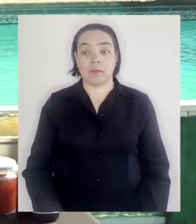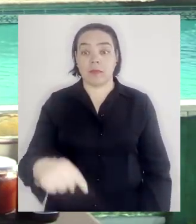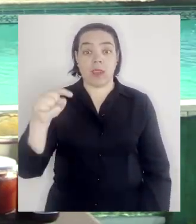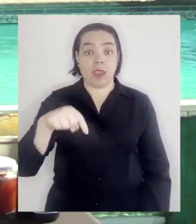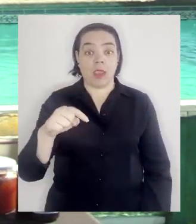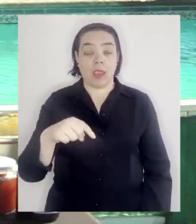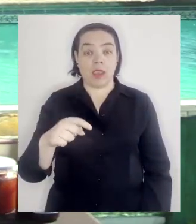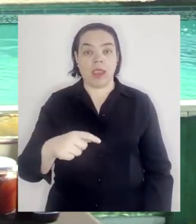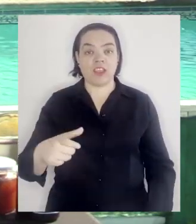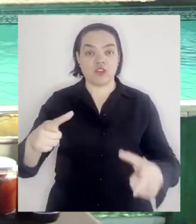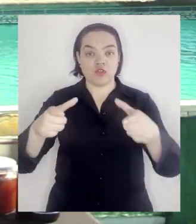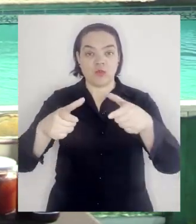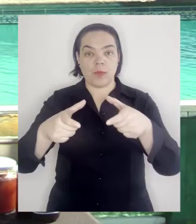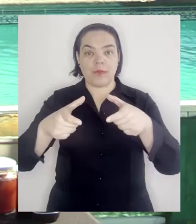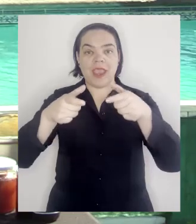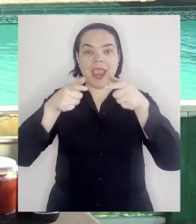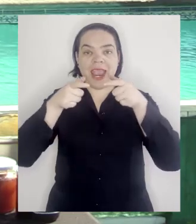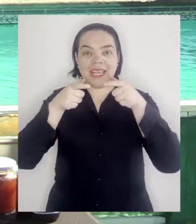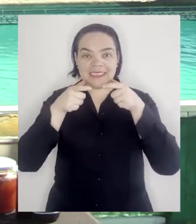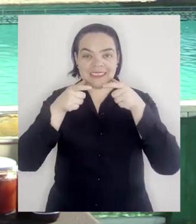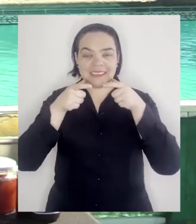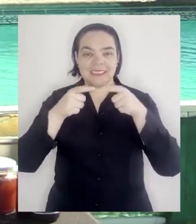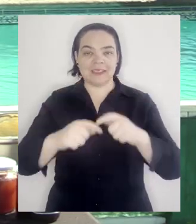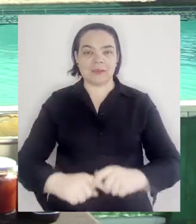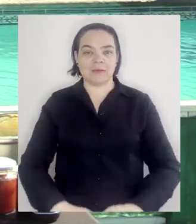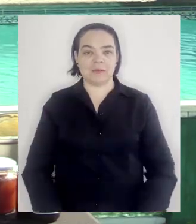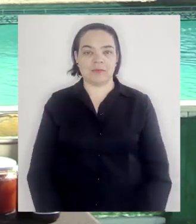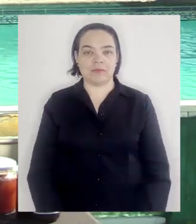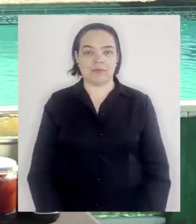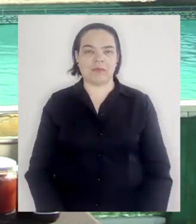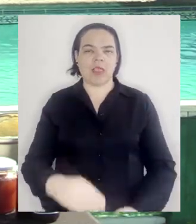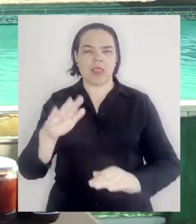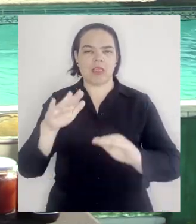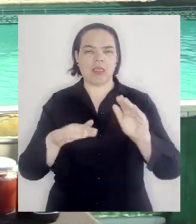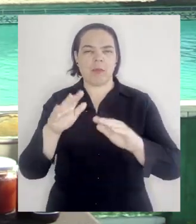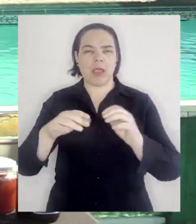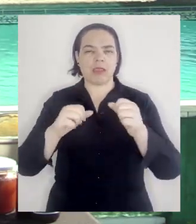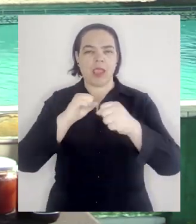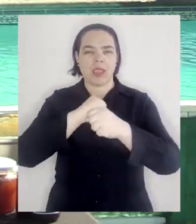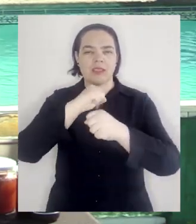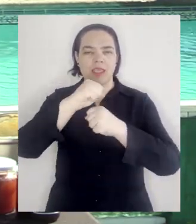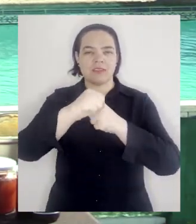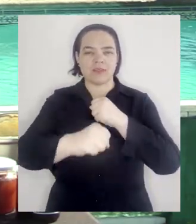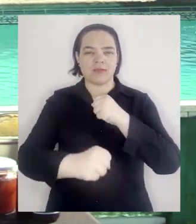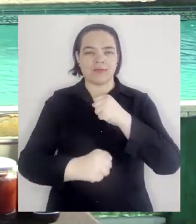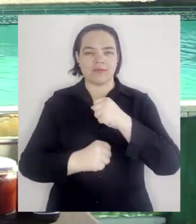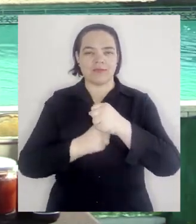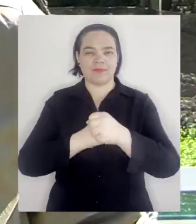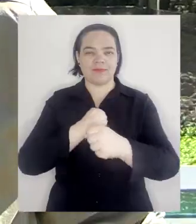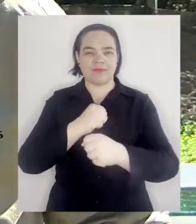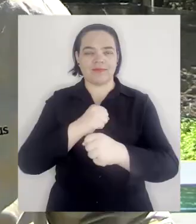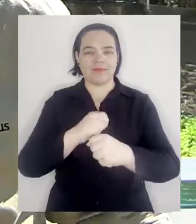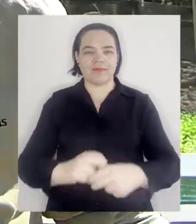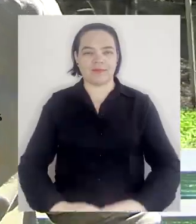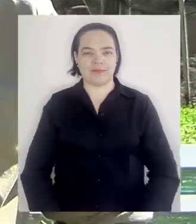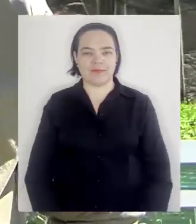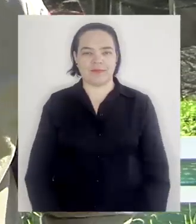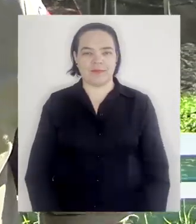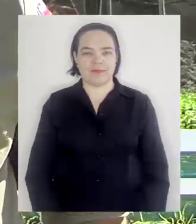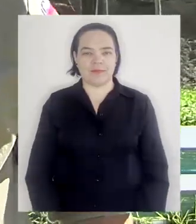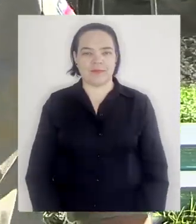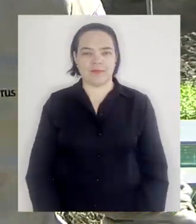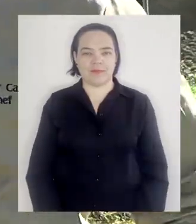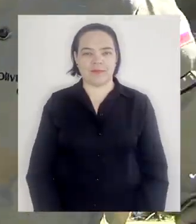que generalmente... Es por el invierno. Por temporada, ¿no es cierto? Por lo que... O los calzones